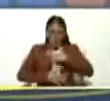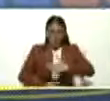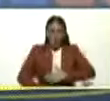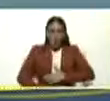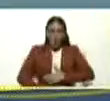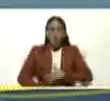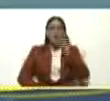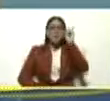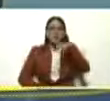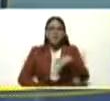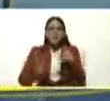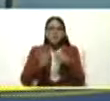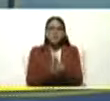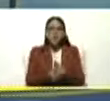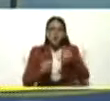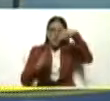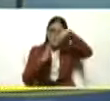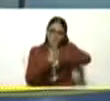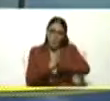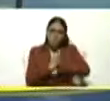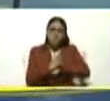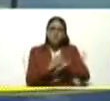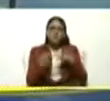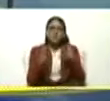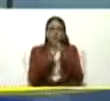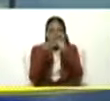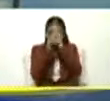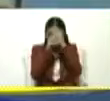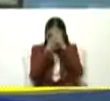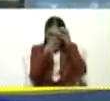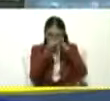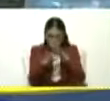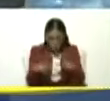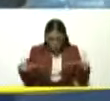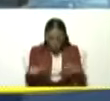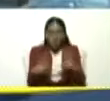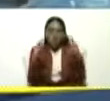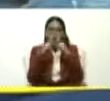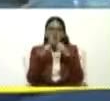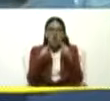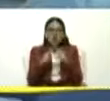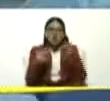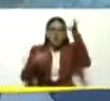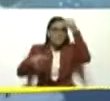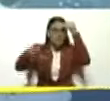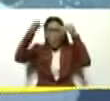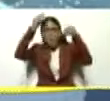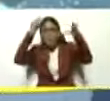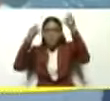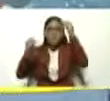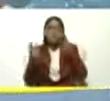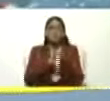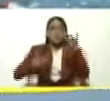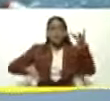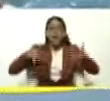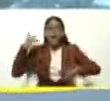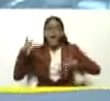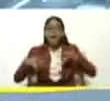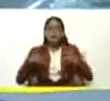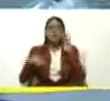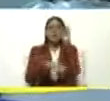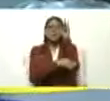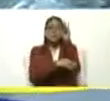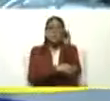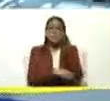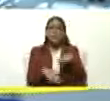humano, la anatomía, la célula, y esto permite, por supuesto, sensibilizarlos con las actividades que van a desarrollar a nivel